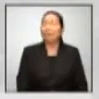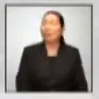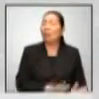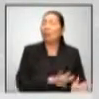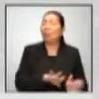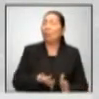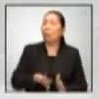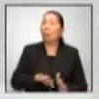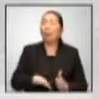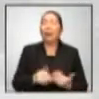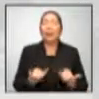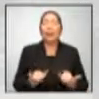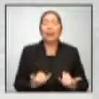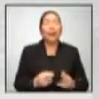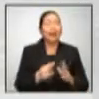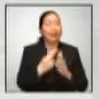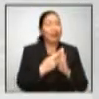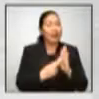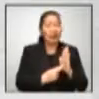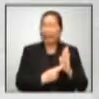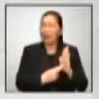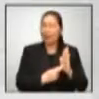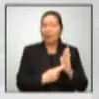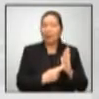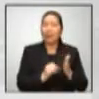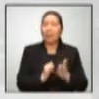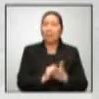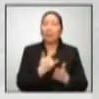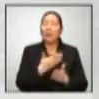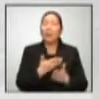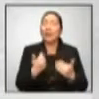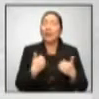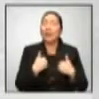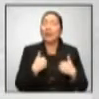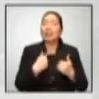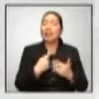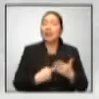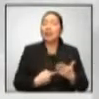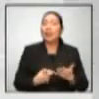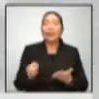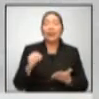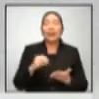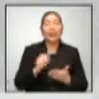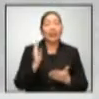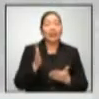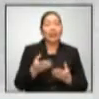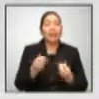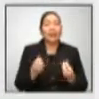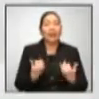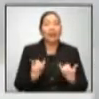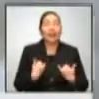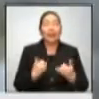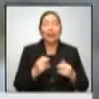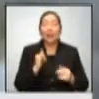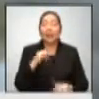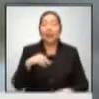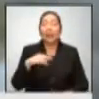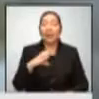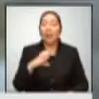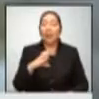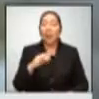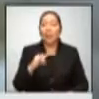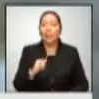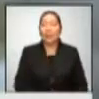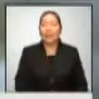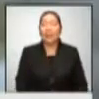obviando estos reglamentos, estos seguimientos, y por ende pues tenemos que dar las sanciones correspondientes a través de Indecopi. Segura